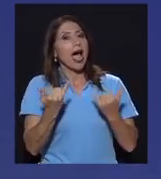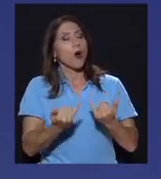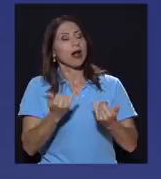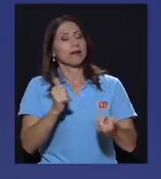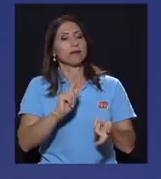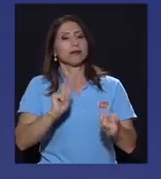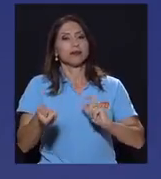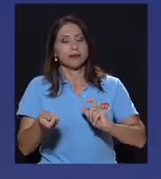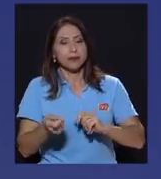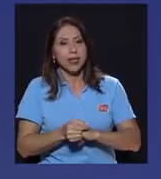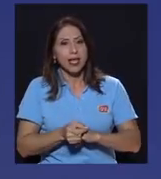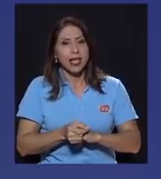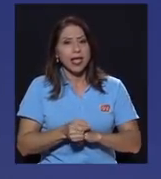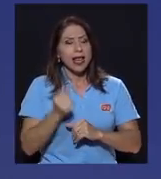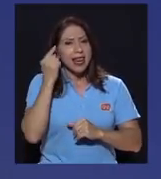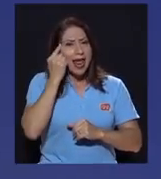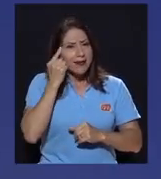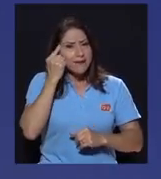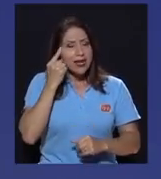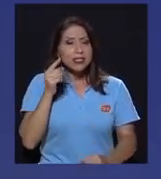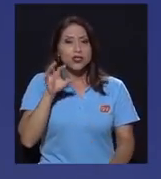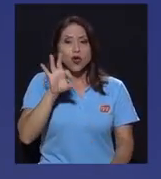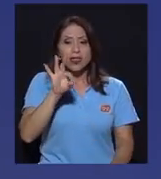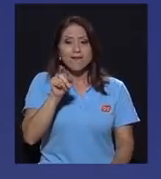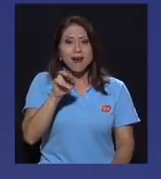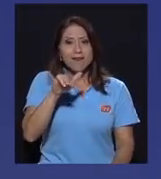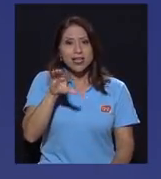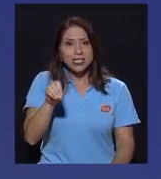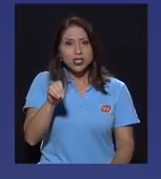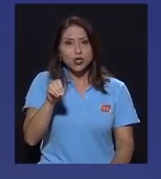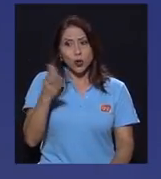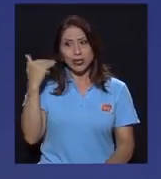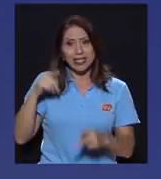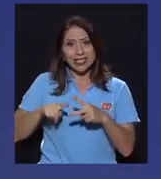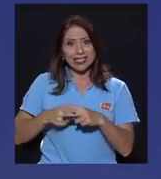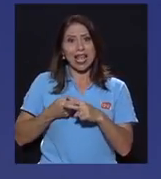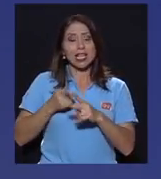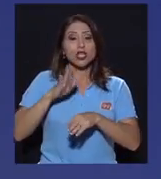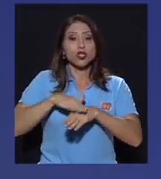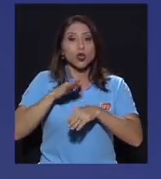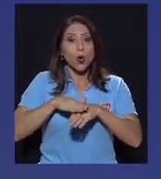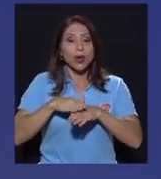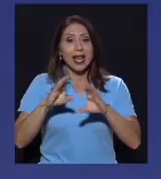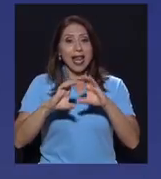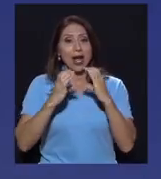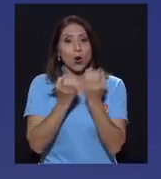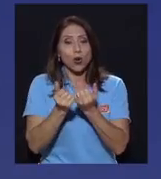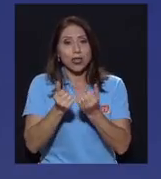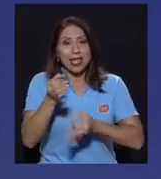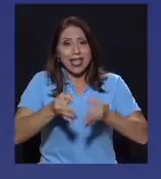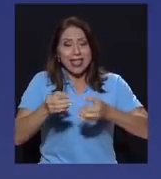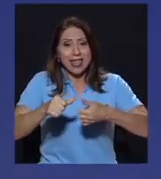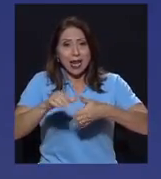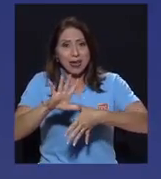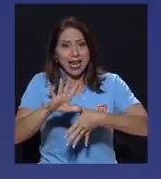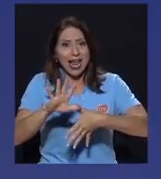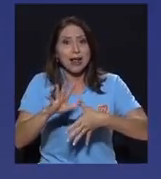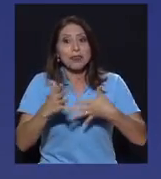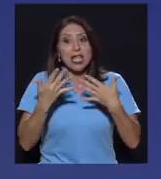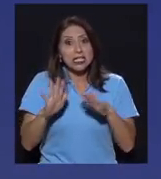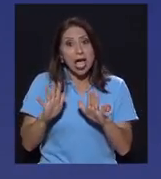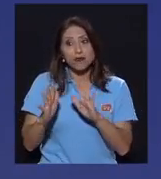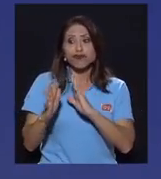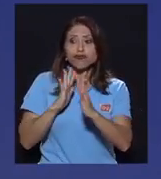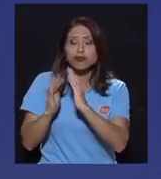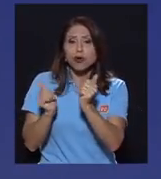a la reflexión de fabricio inicial sobre la situación de la carta interamericana que creo que era muy importante a partir del acercamiento son óscar